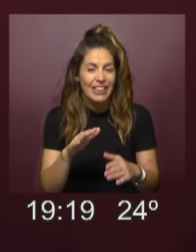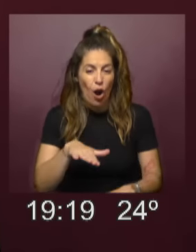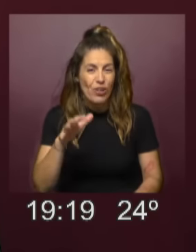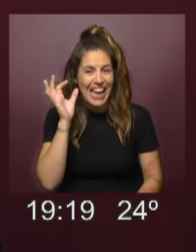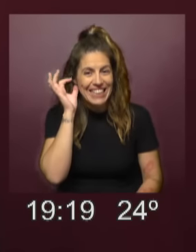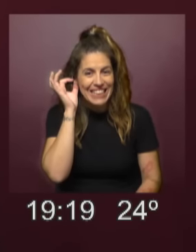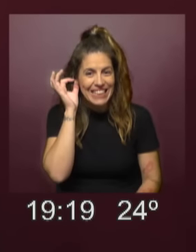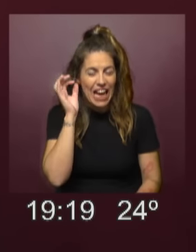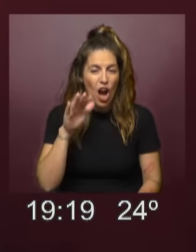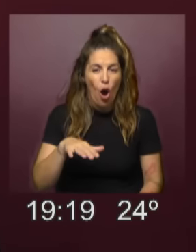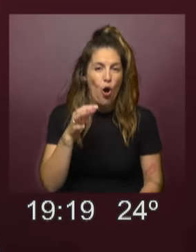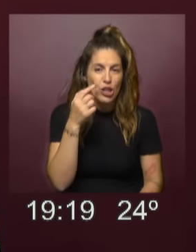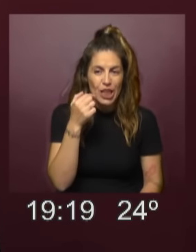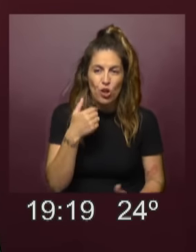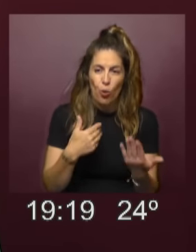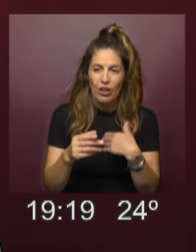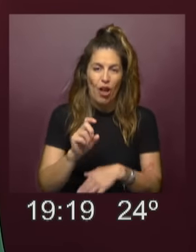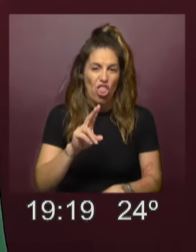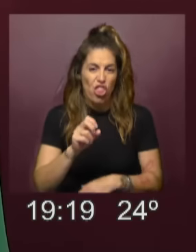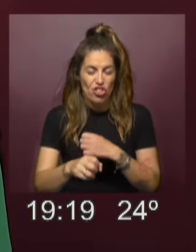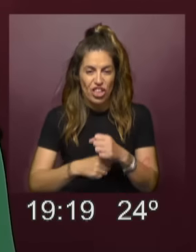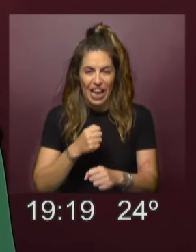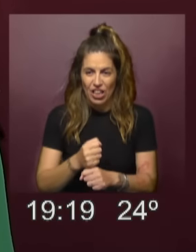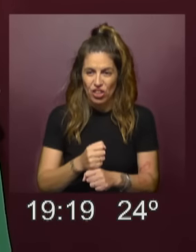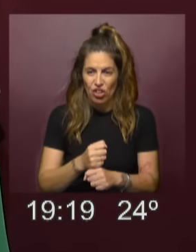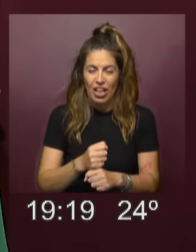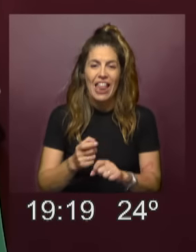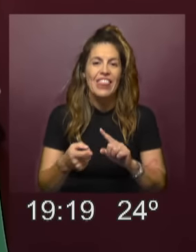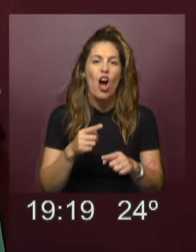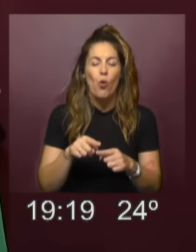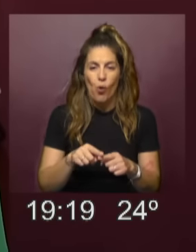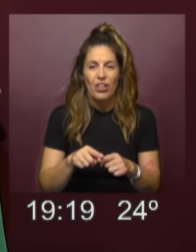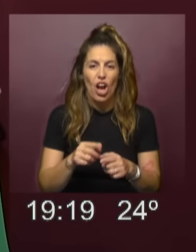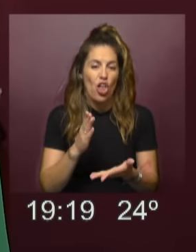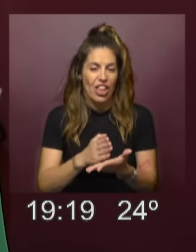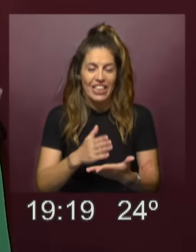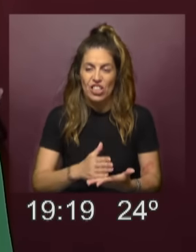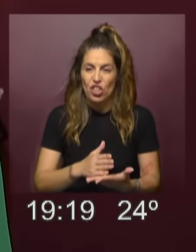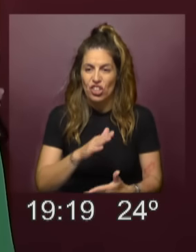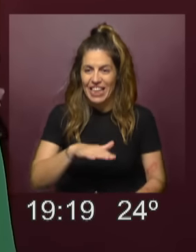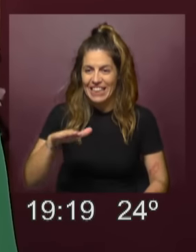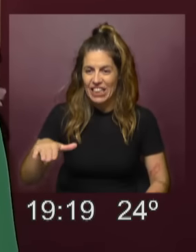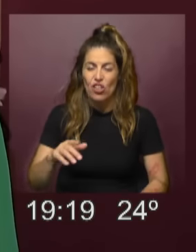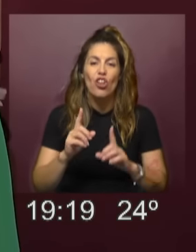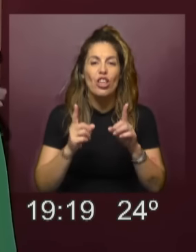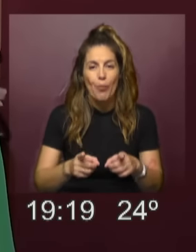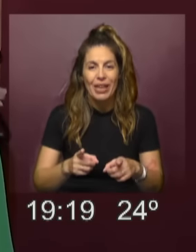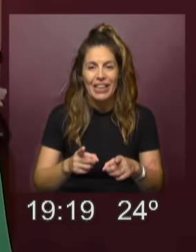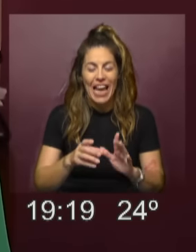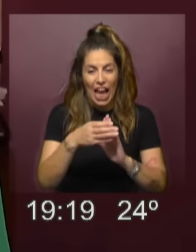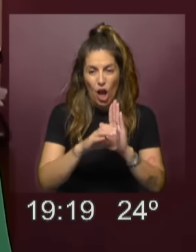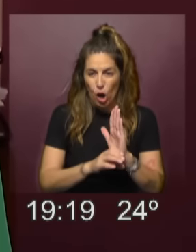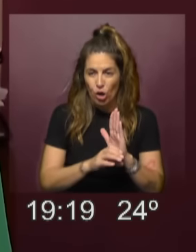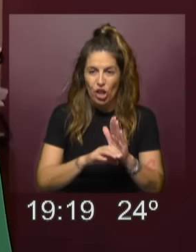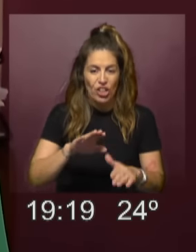niña o niño cuando hablamos de 12 años, de acuerdo, no solo a la Convención de los Derechos del Niño, sino específicamente el Código de la Niñez